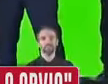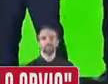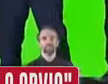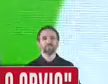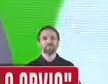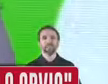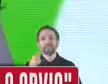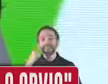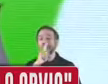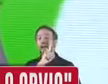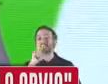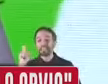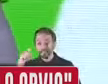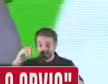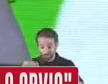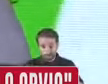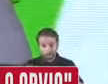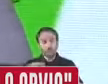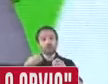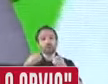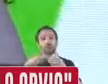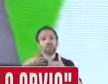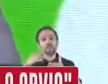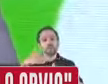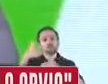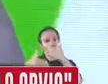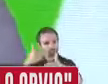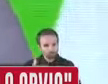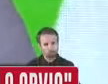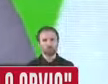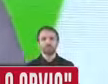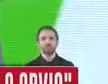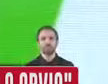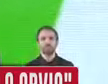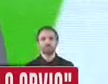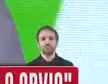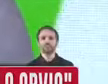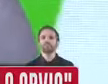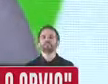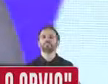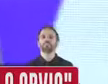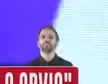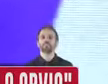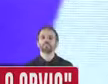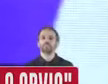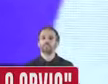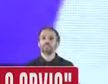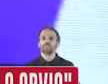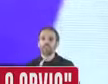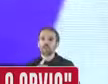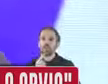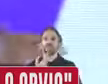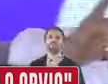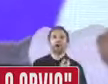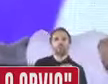en el día 100 porque tenemos que y de hecho no solamente es que se vacunó que sino